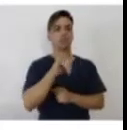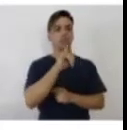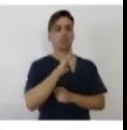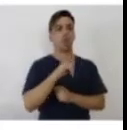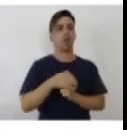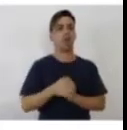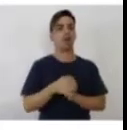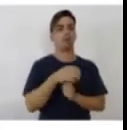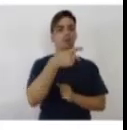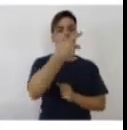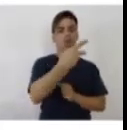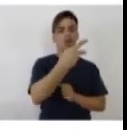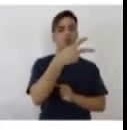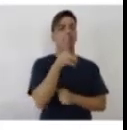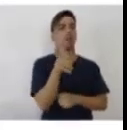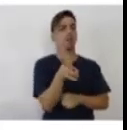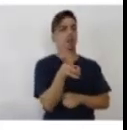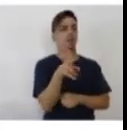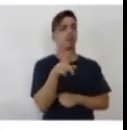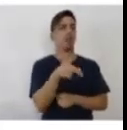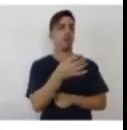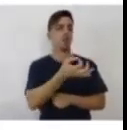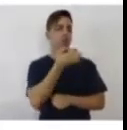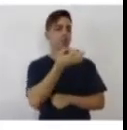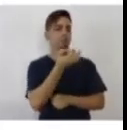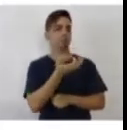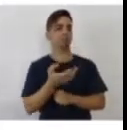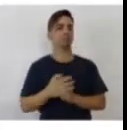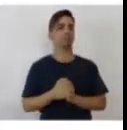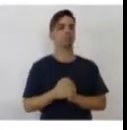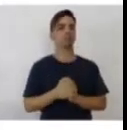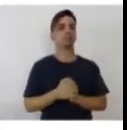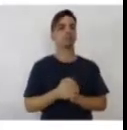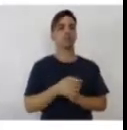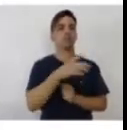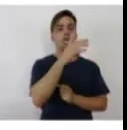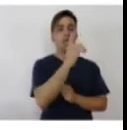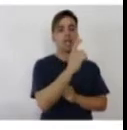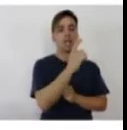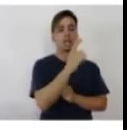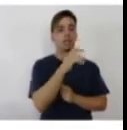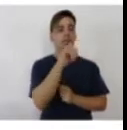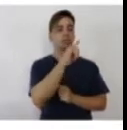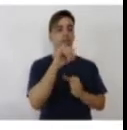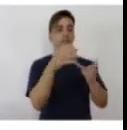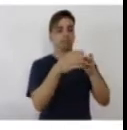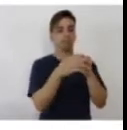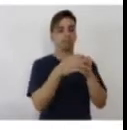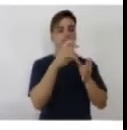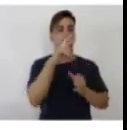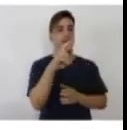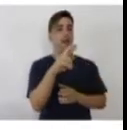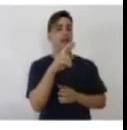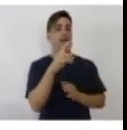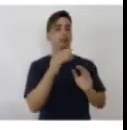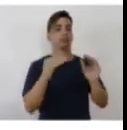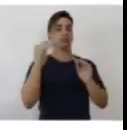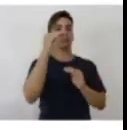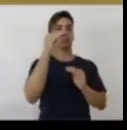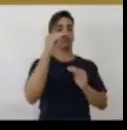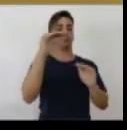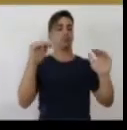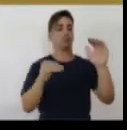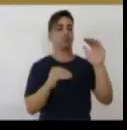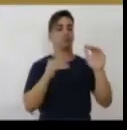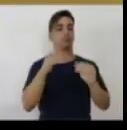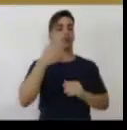que o menor que y se lee como lo voy a hacer ahora, X que pertenece a los reales, tal que X es mayor que A